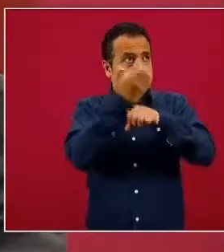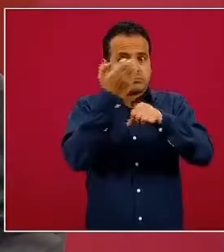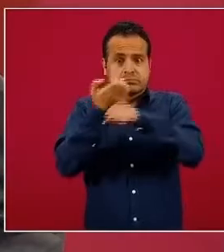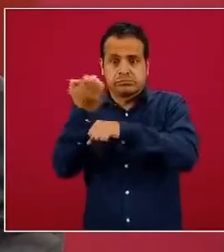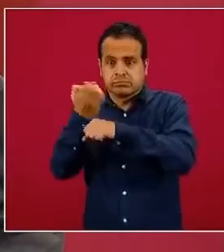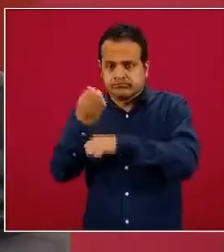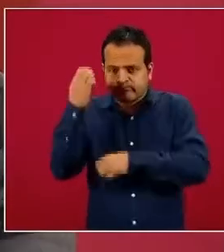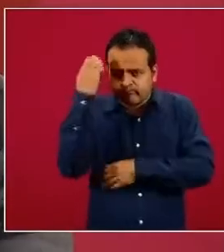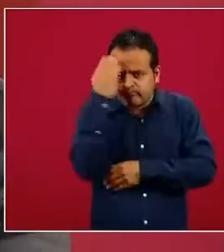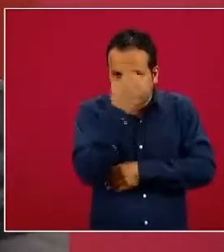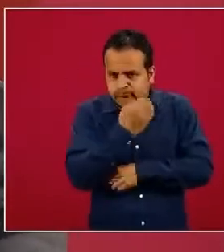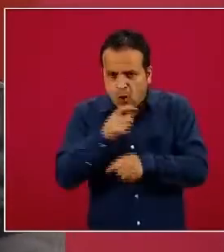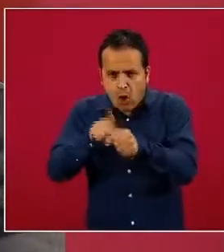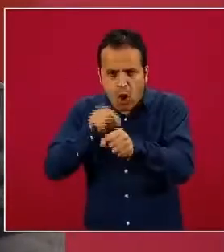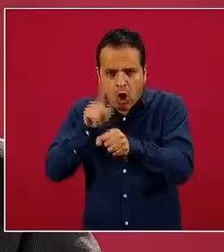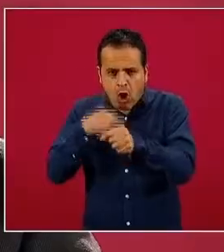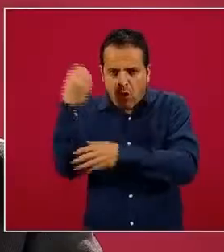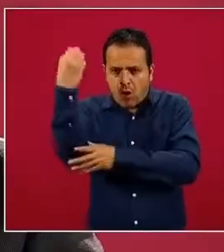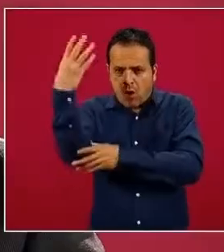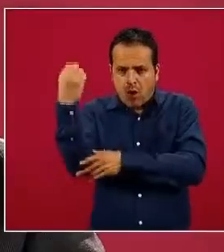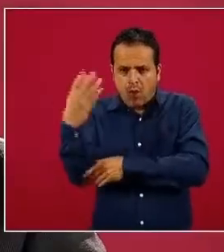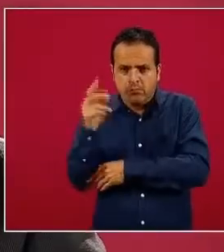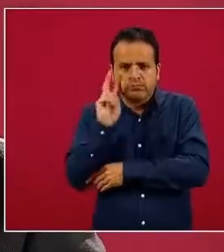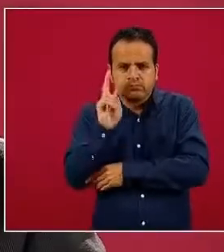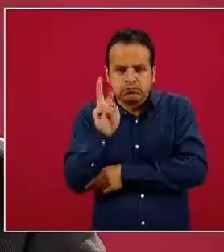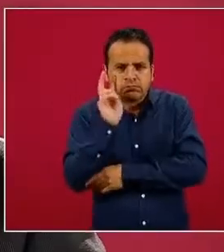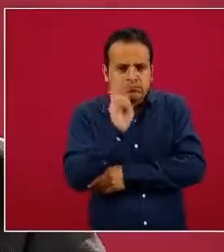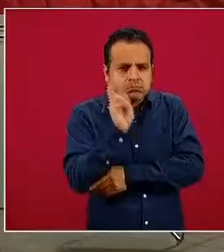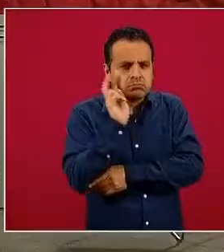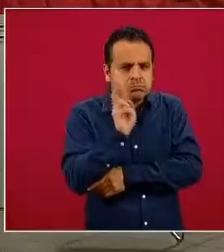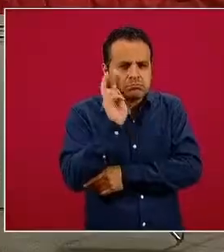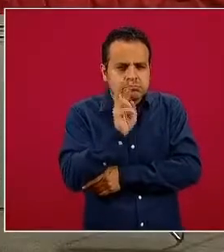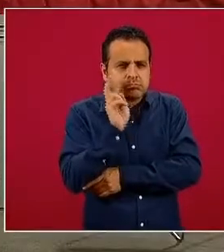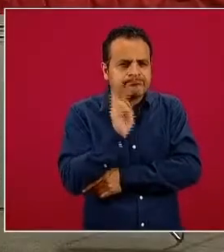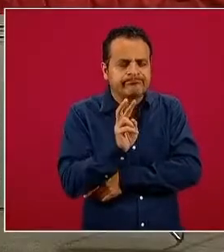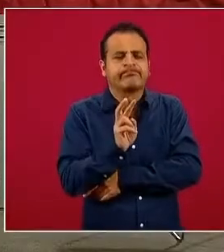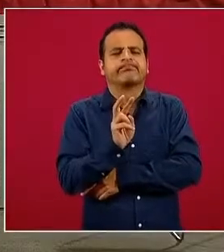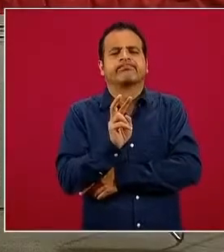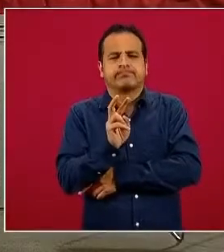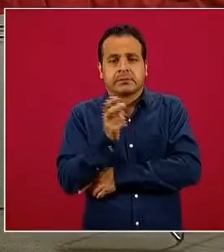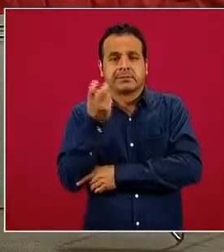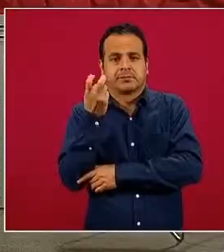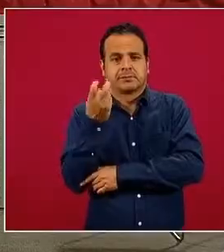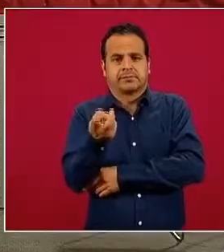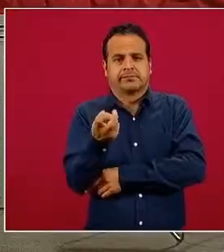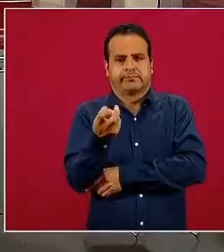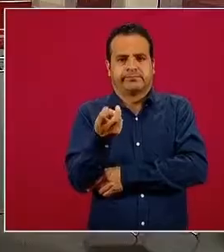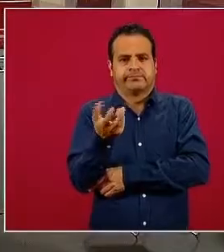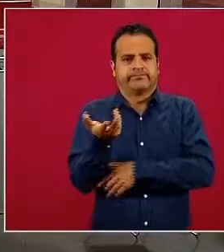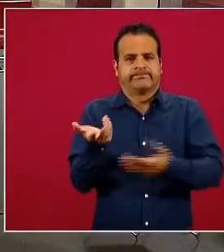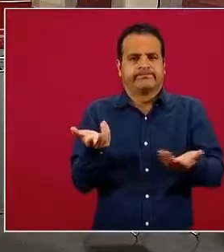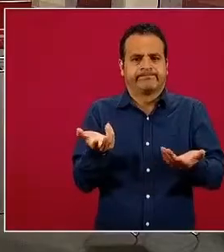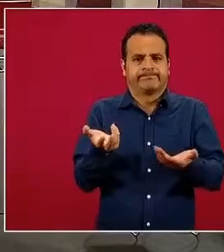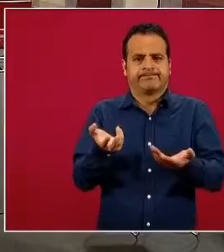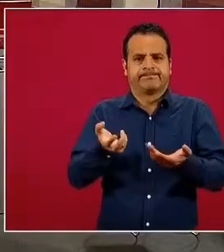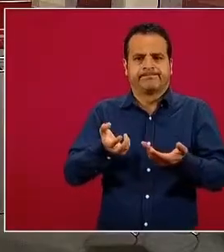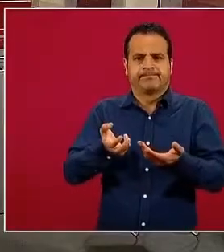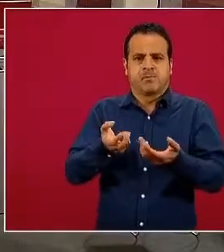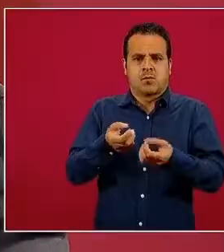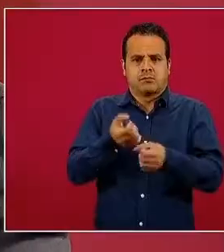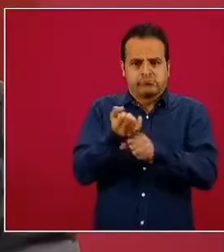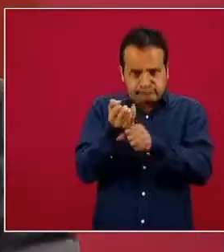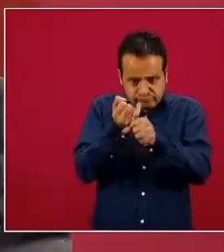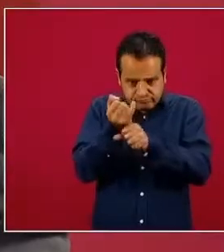del semáforo. Esto, en términos técnicos de la epidemiología y la inteligencia